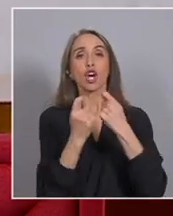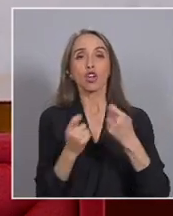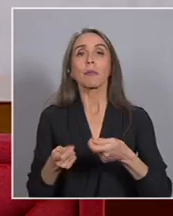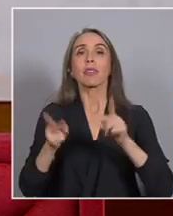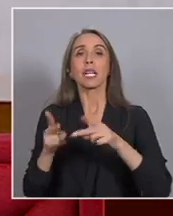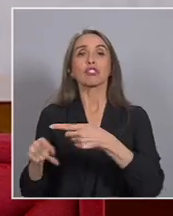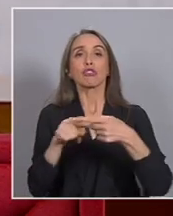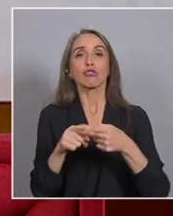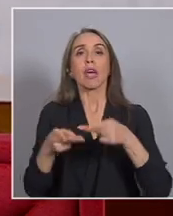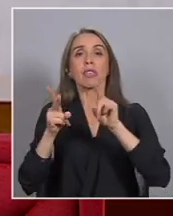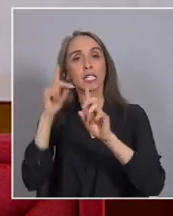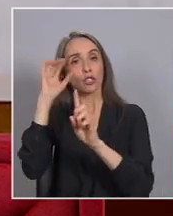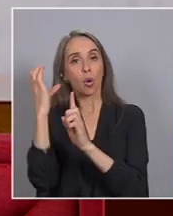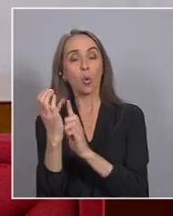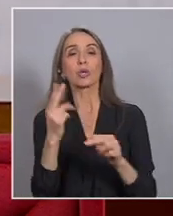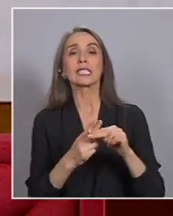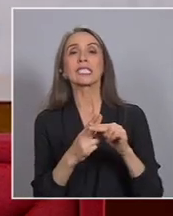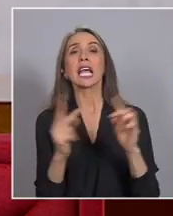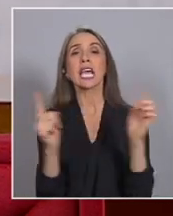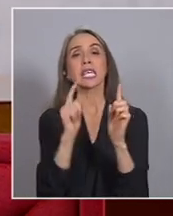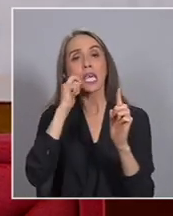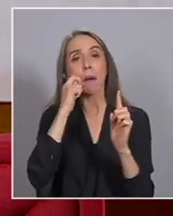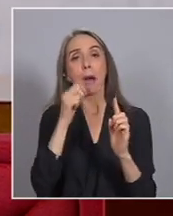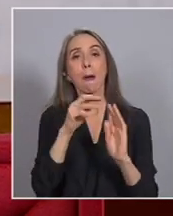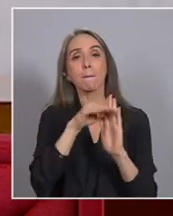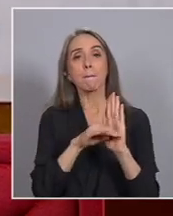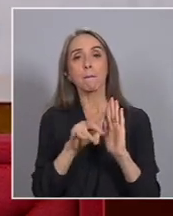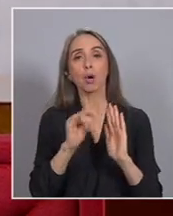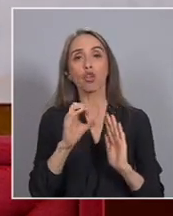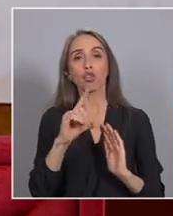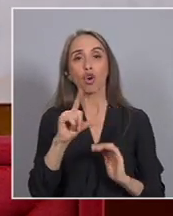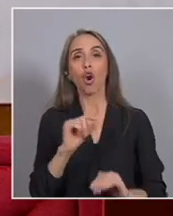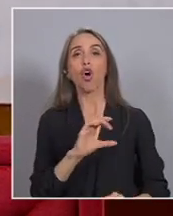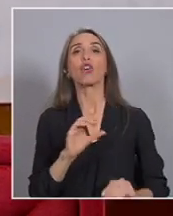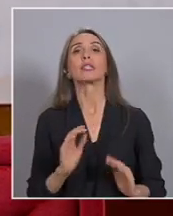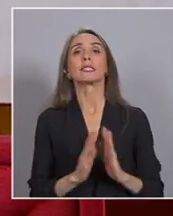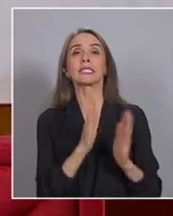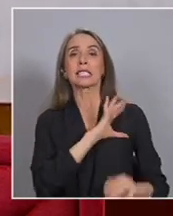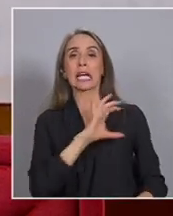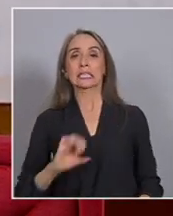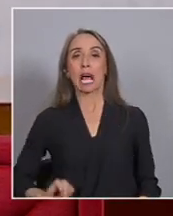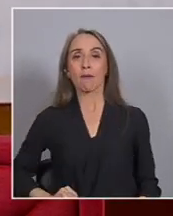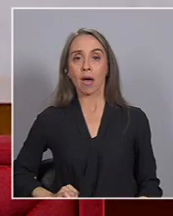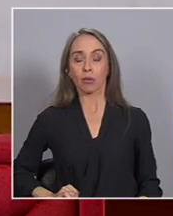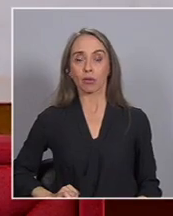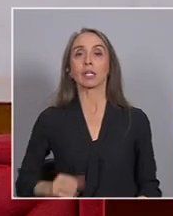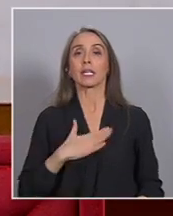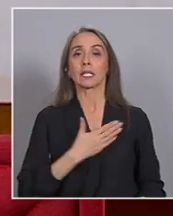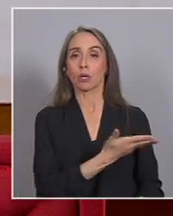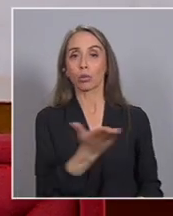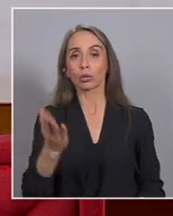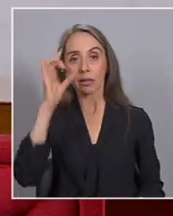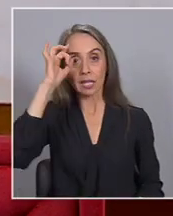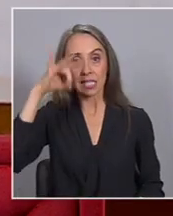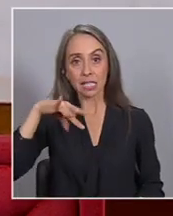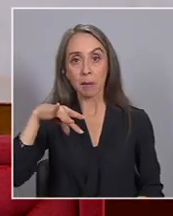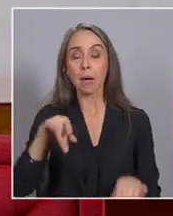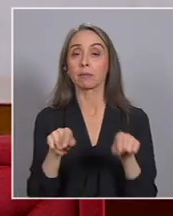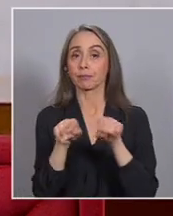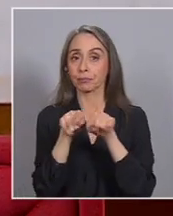sociales y culturales, conocido como Protocolo de San Salvador. Quiero que sepan, tal